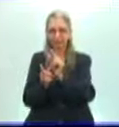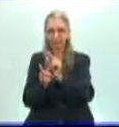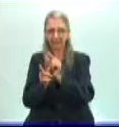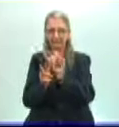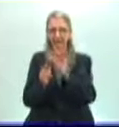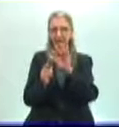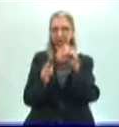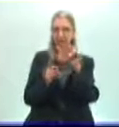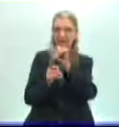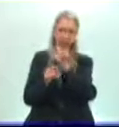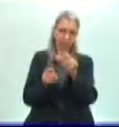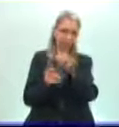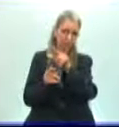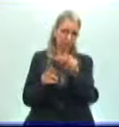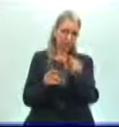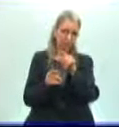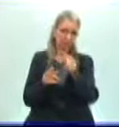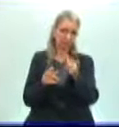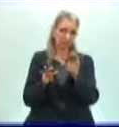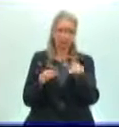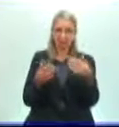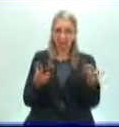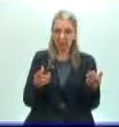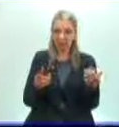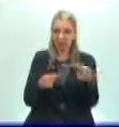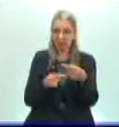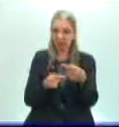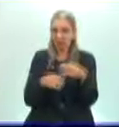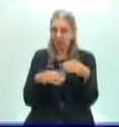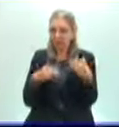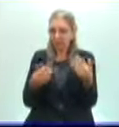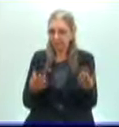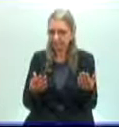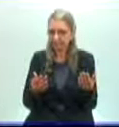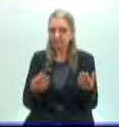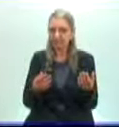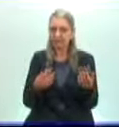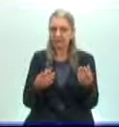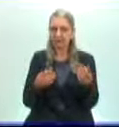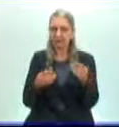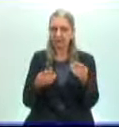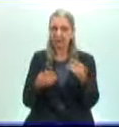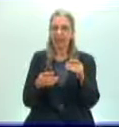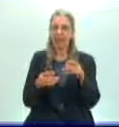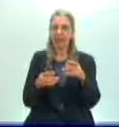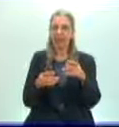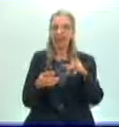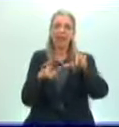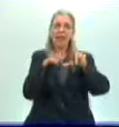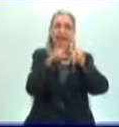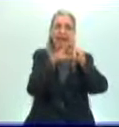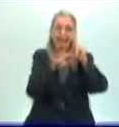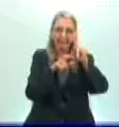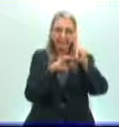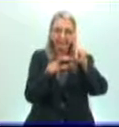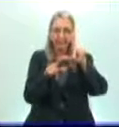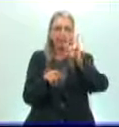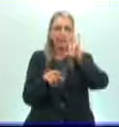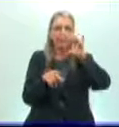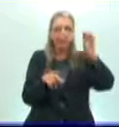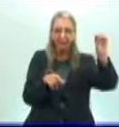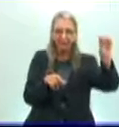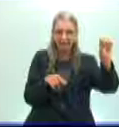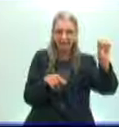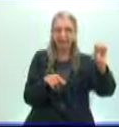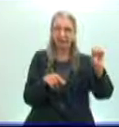Terminamos planteando la igualdad entre los lados del triángulo grande, es decir, disculpen, el ángulo del triángulo grande, que es igual a 90 grados, y el